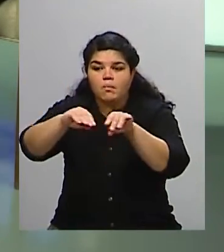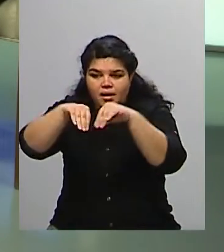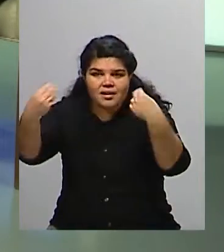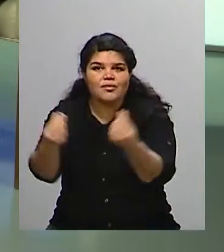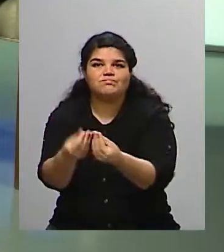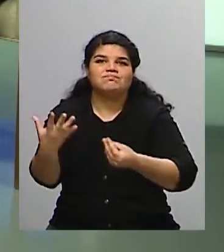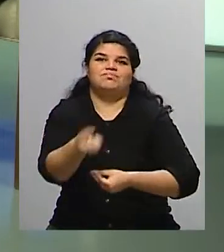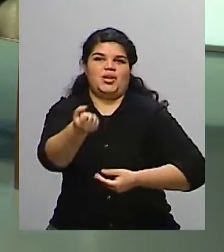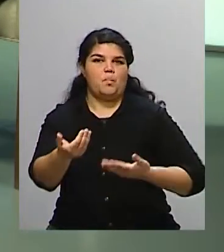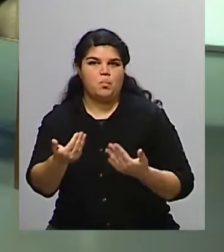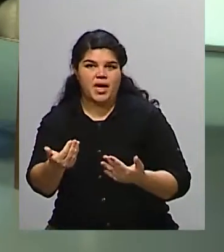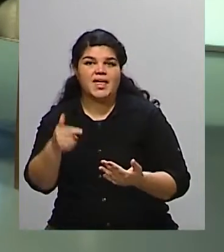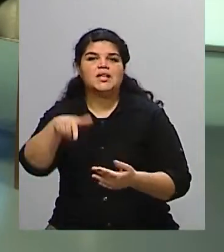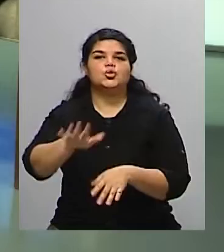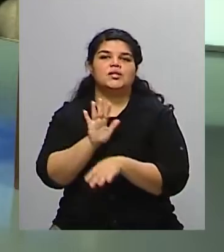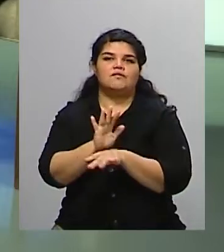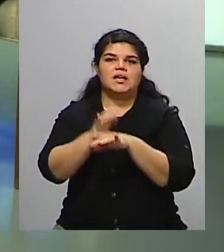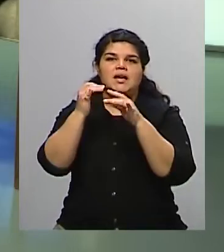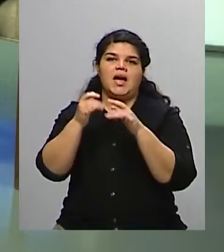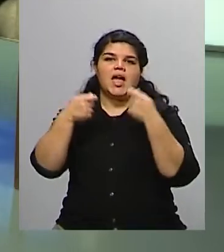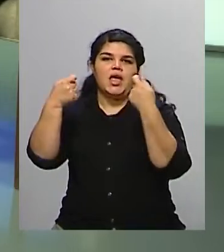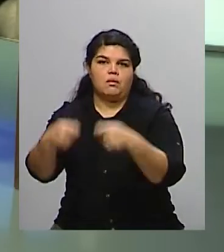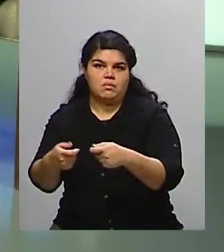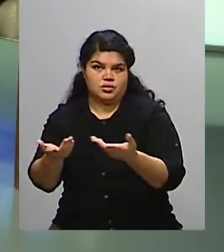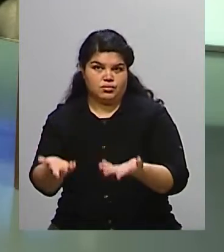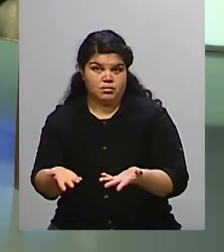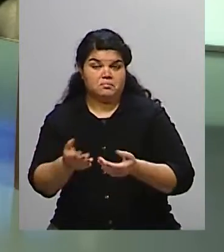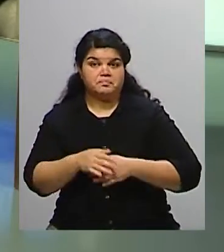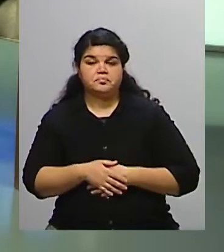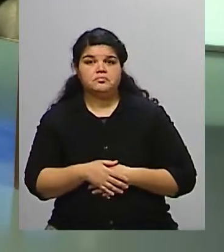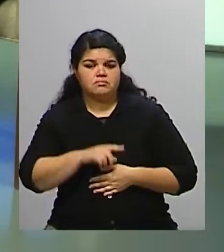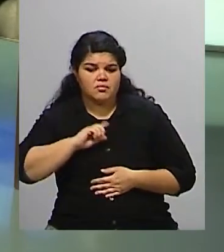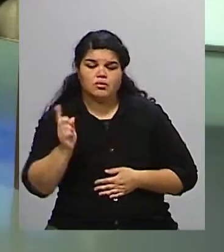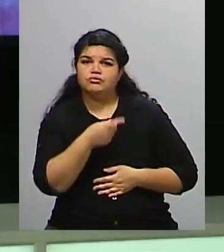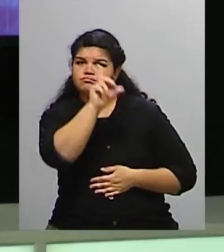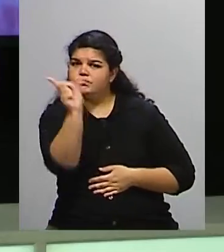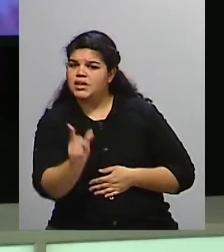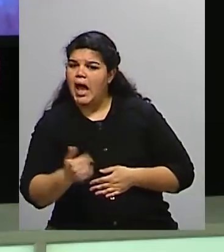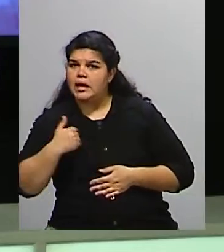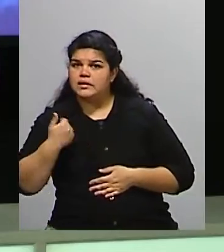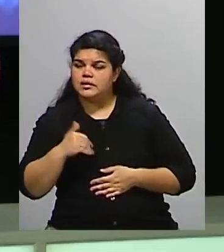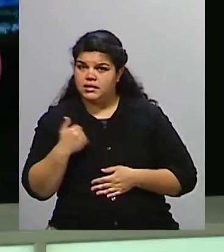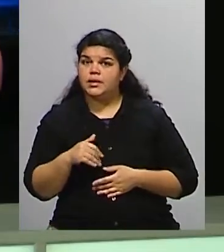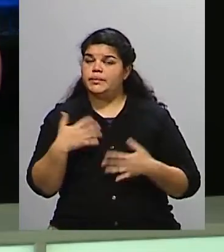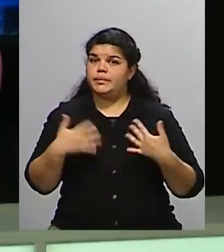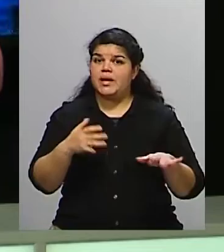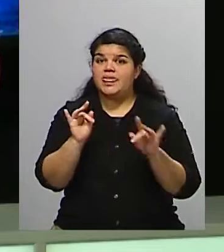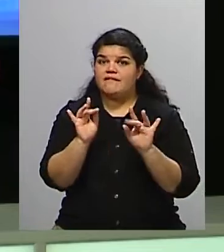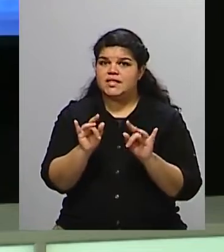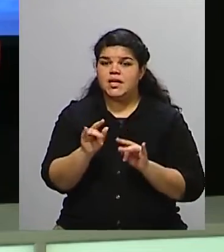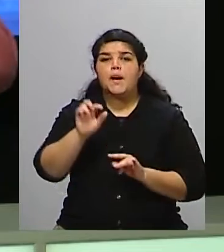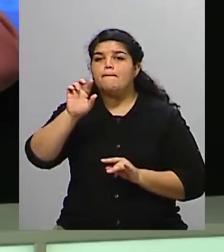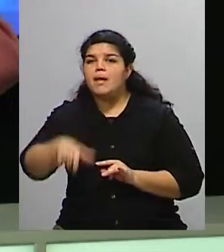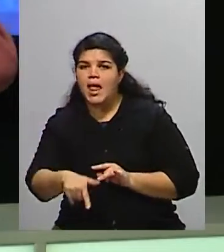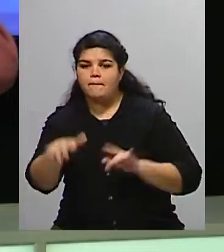inversión. Eso por una parte que es a cómo nos comportamos, y creo que la Argentina responde mucho a esto. No solamente no se planifica en salud, sino que no se planifica en